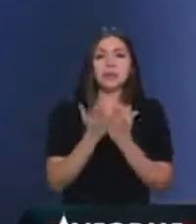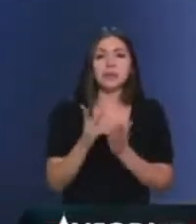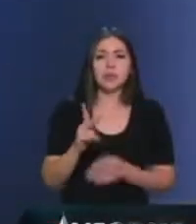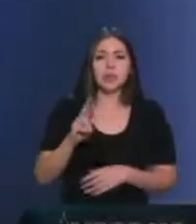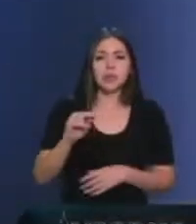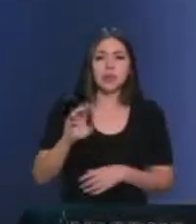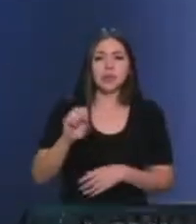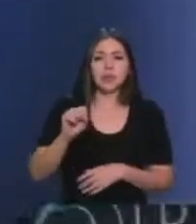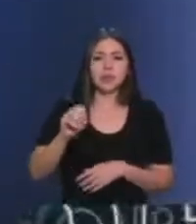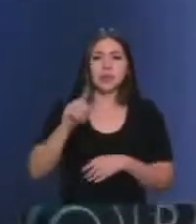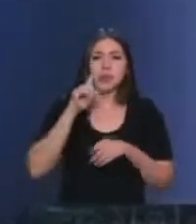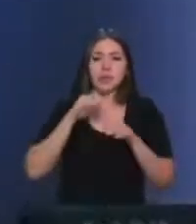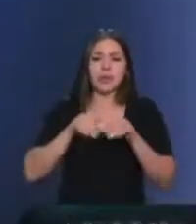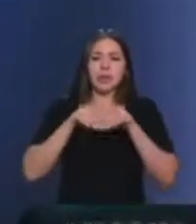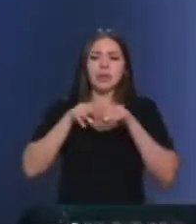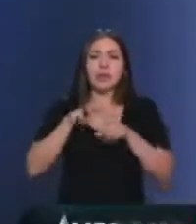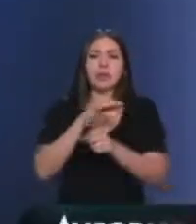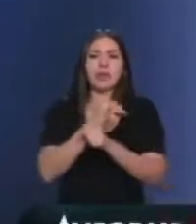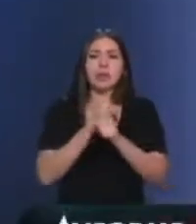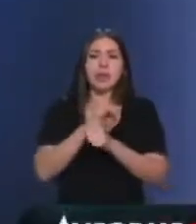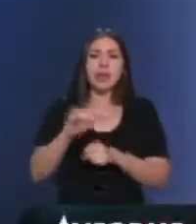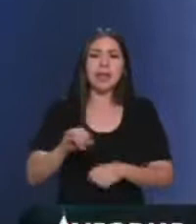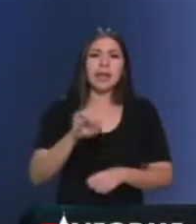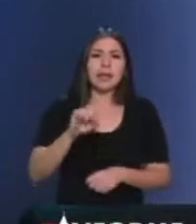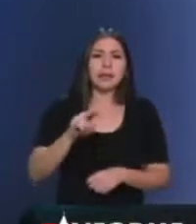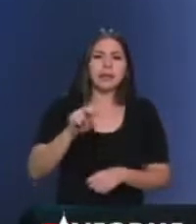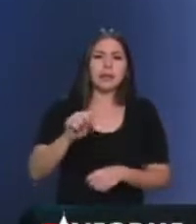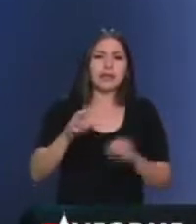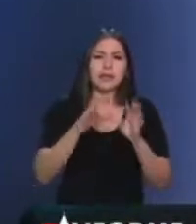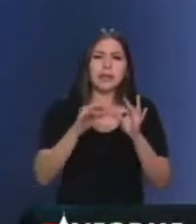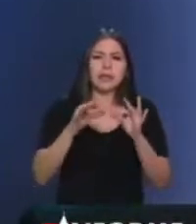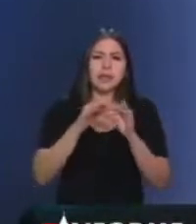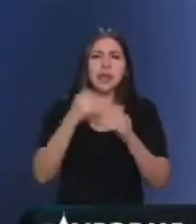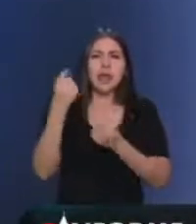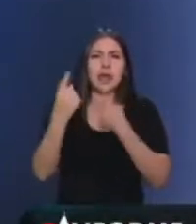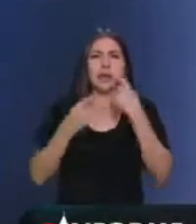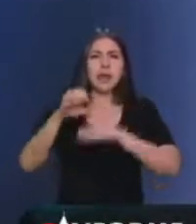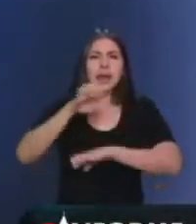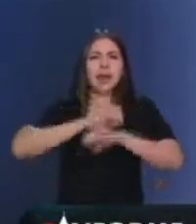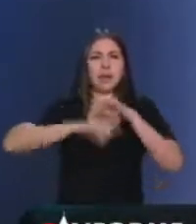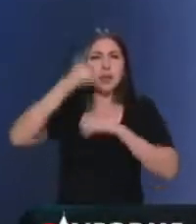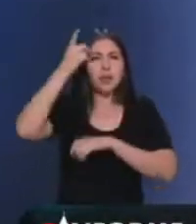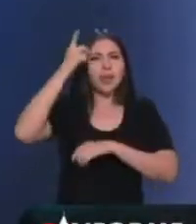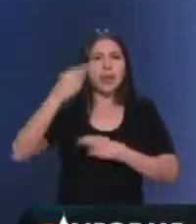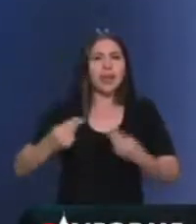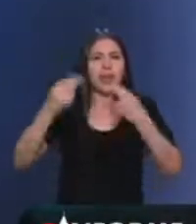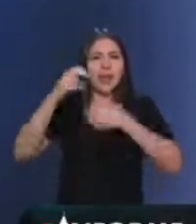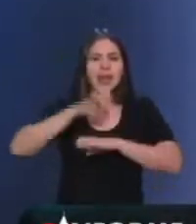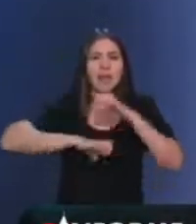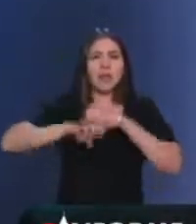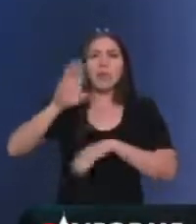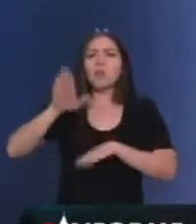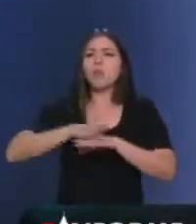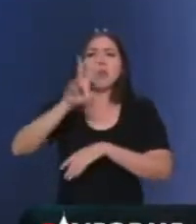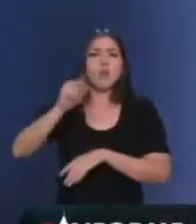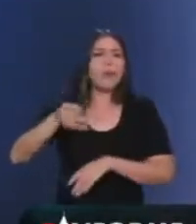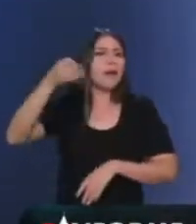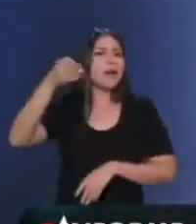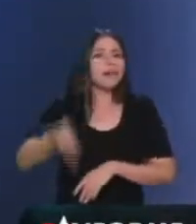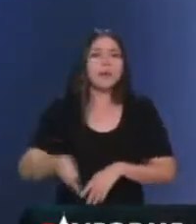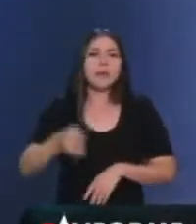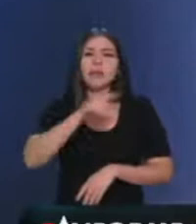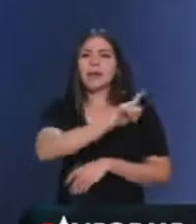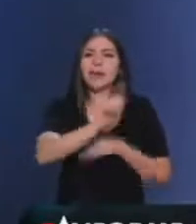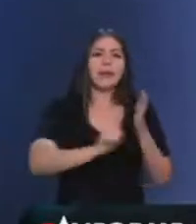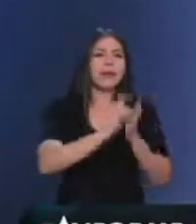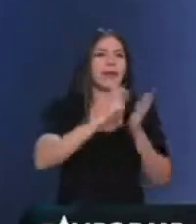de investigación Jesús Cervantes documenta por qué algunos de los grandes empresarios del país están en contra de la iniciativa de reforma eléctrica.